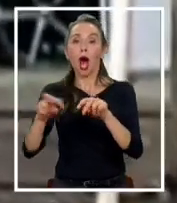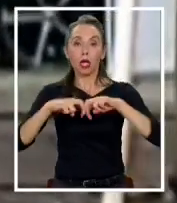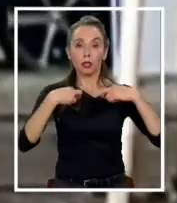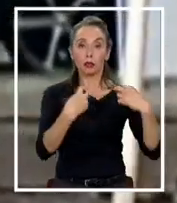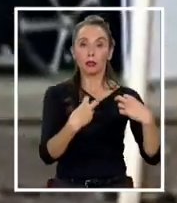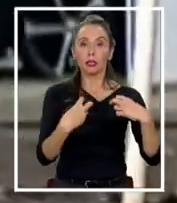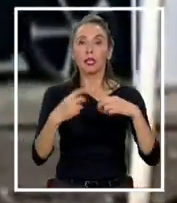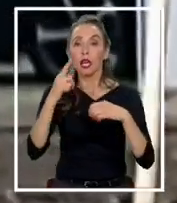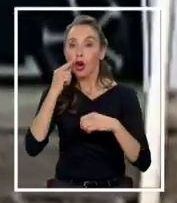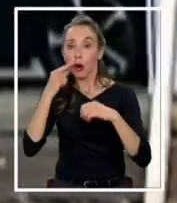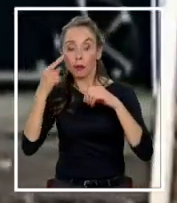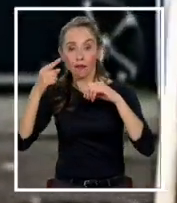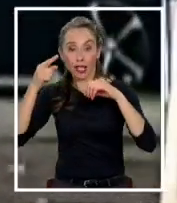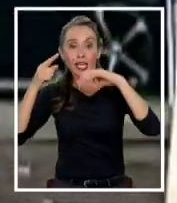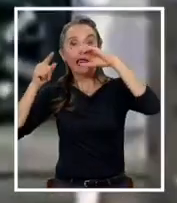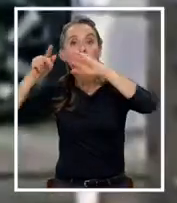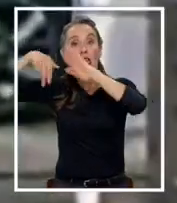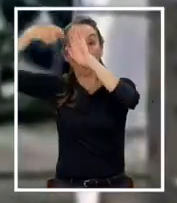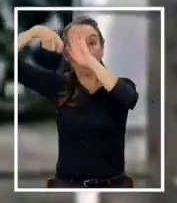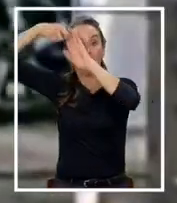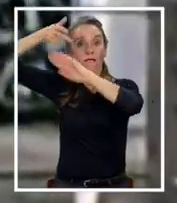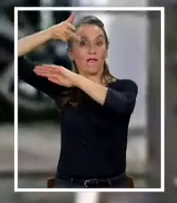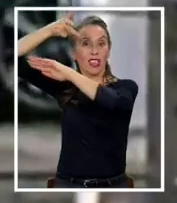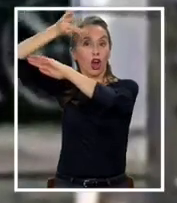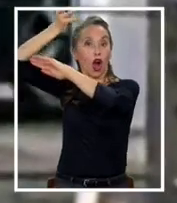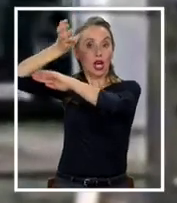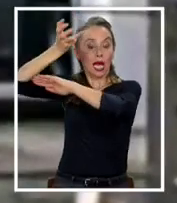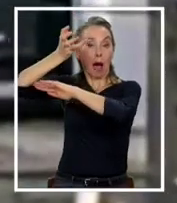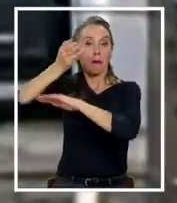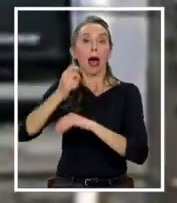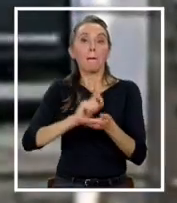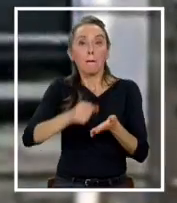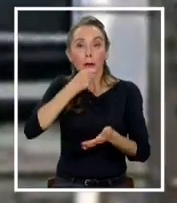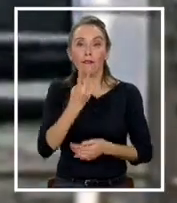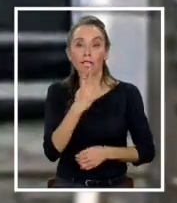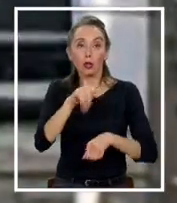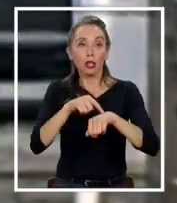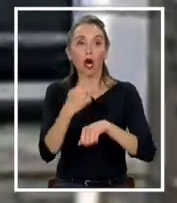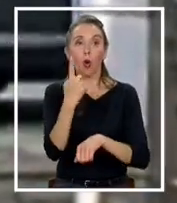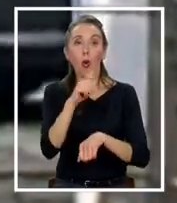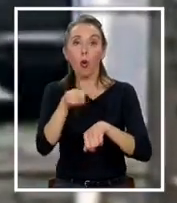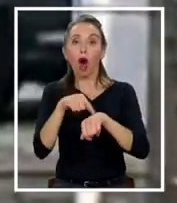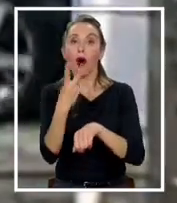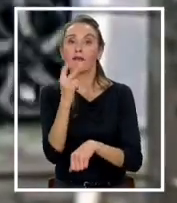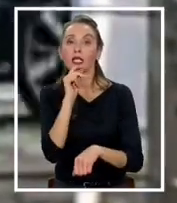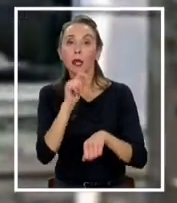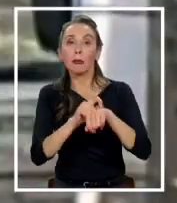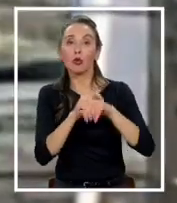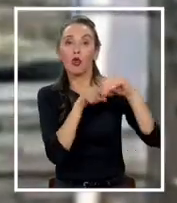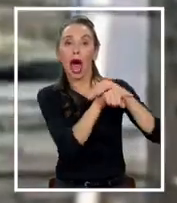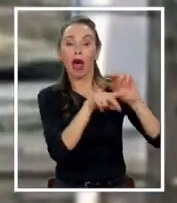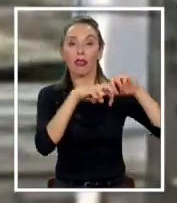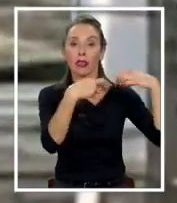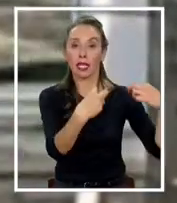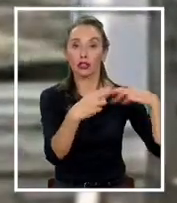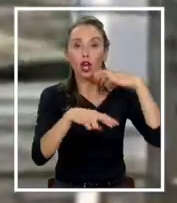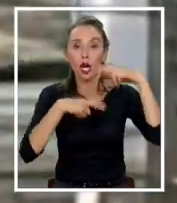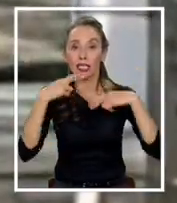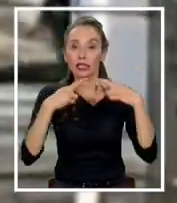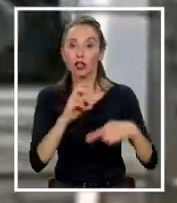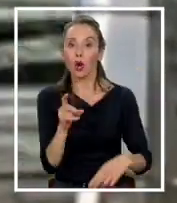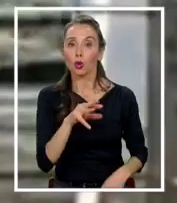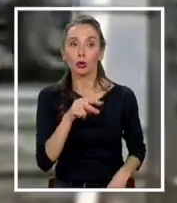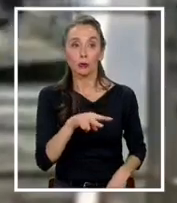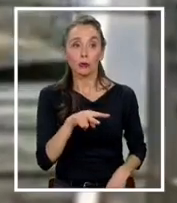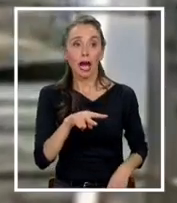cámaras de seguridad, al que tuvo acceso 24 horas, demostró que estuvo casi una hora y 20 minutos en este lugar. Tras eso, desde el restaurante, Guzmán